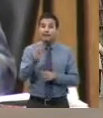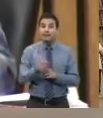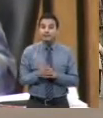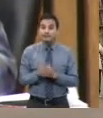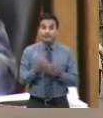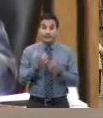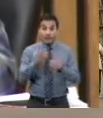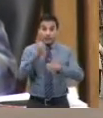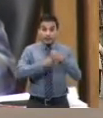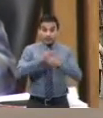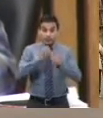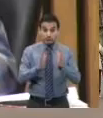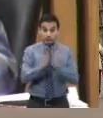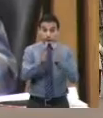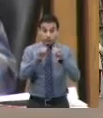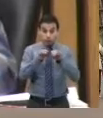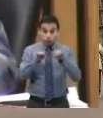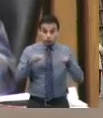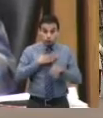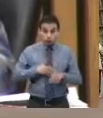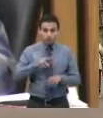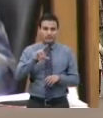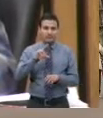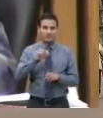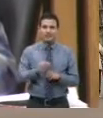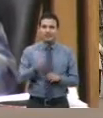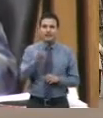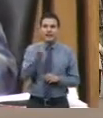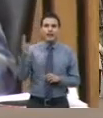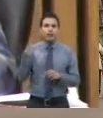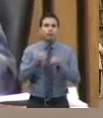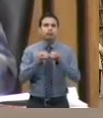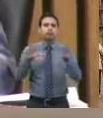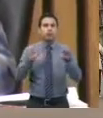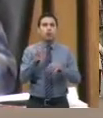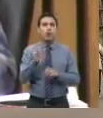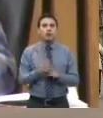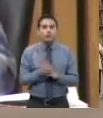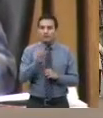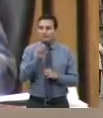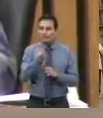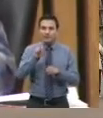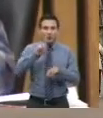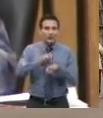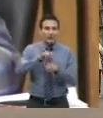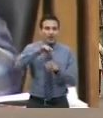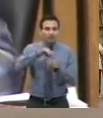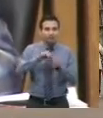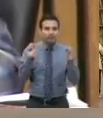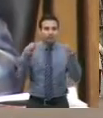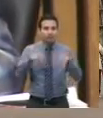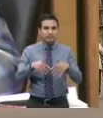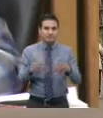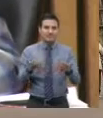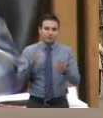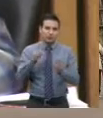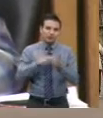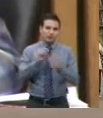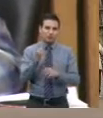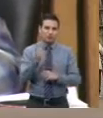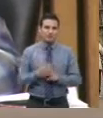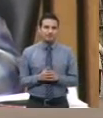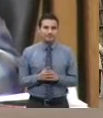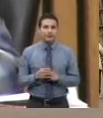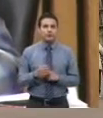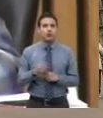la contienda, pues ello ocurrió justo el día en que se llevaba a cabo los comicios federales y concurrentes del 2021.